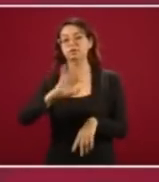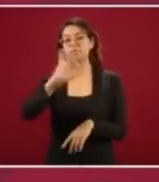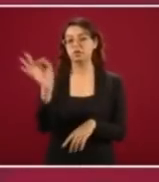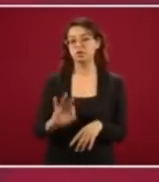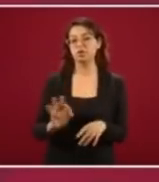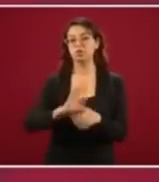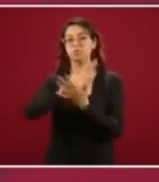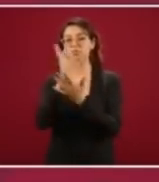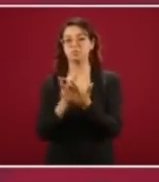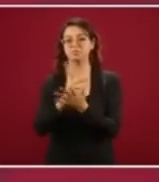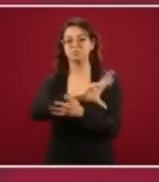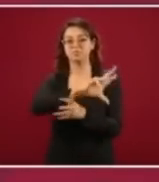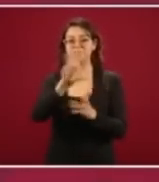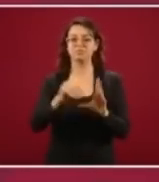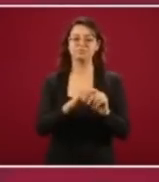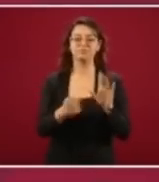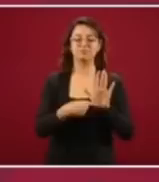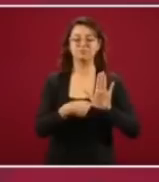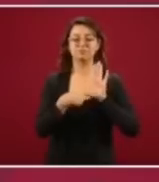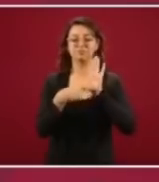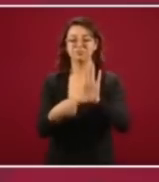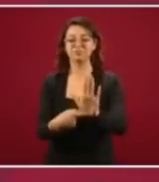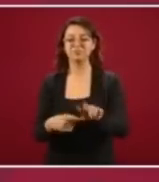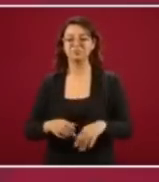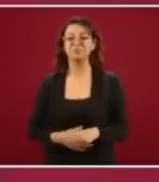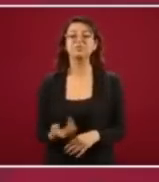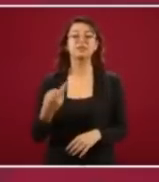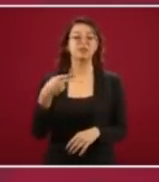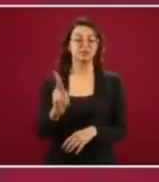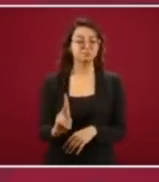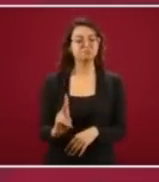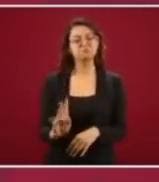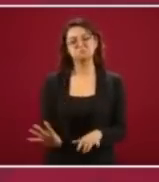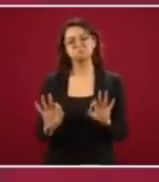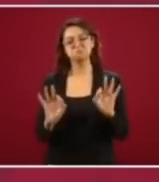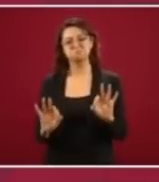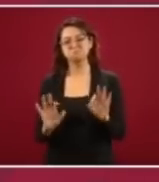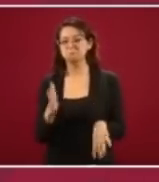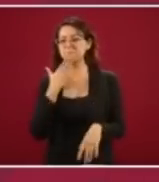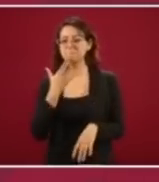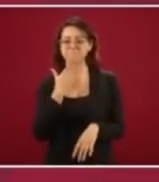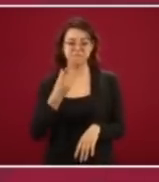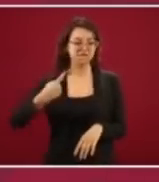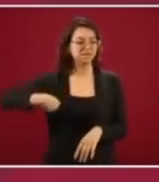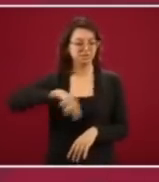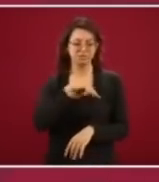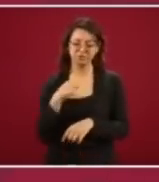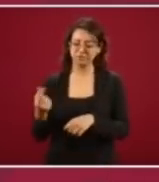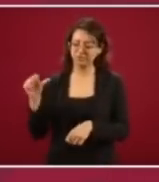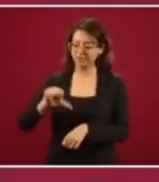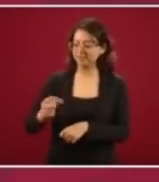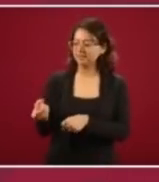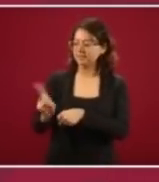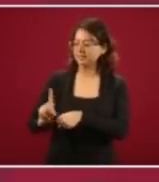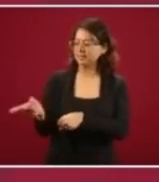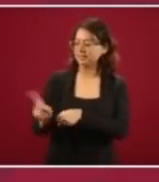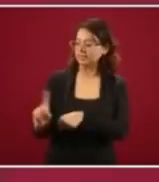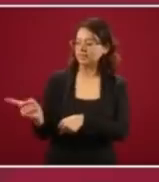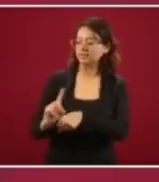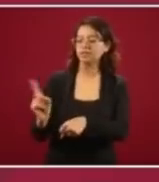estos programas, pero qué bueno que aquí estamos diariamente